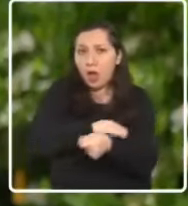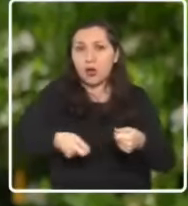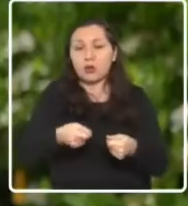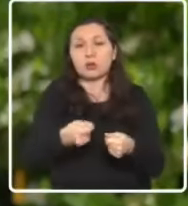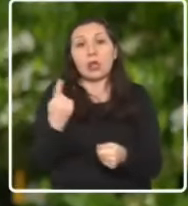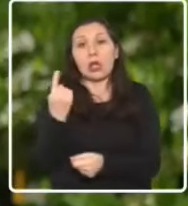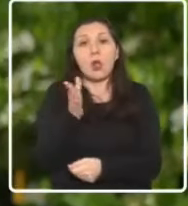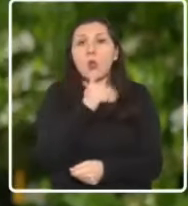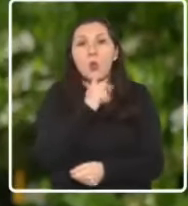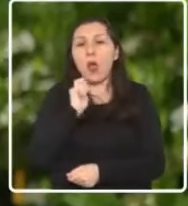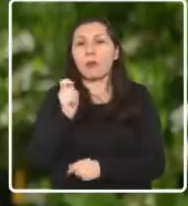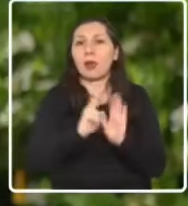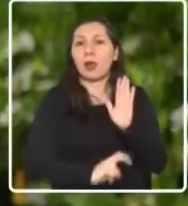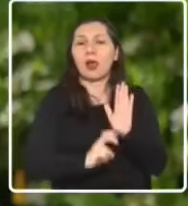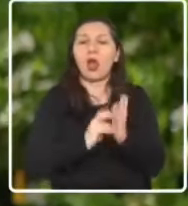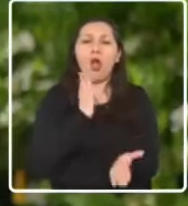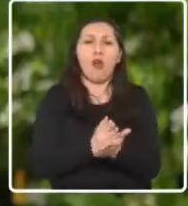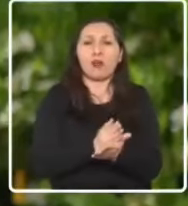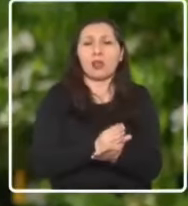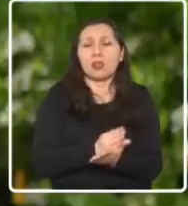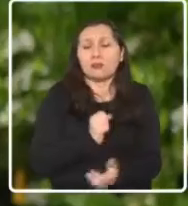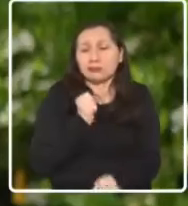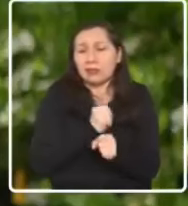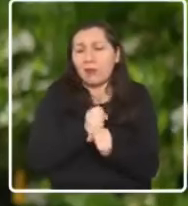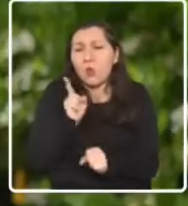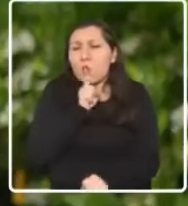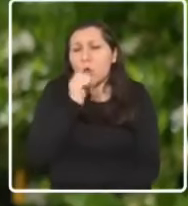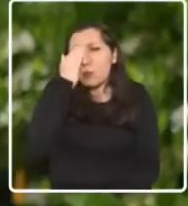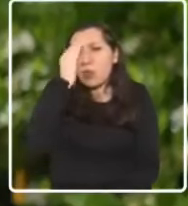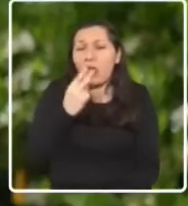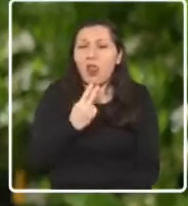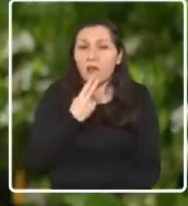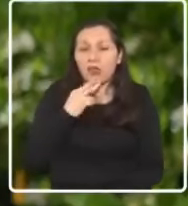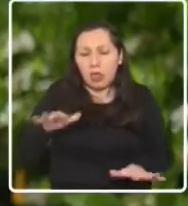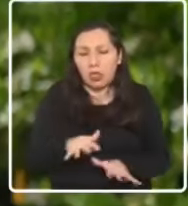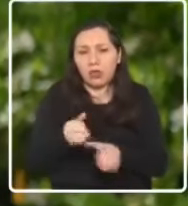en general no cotizan y que los obliga a trabajar hasta el último día de nuestras vidas.